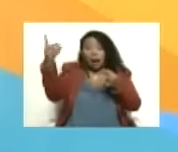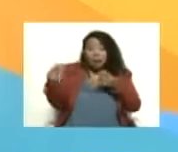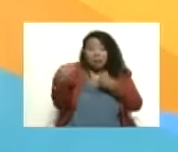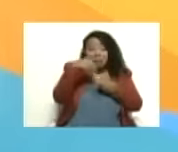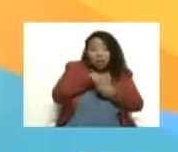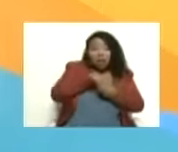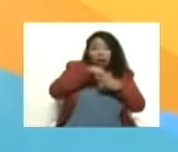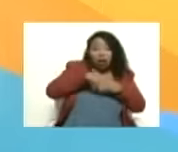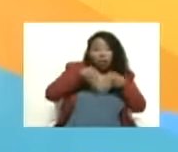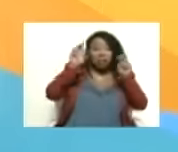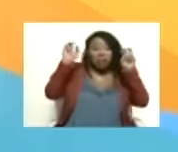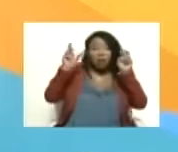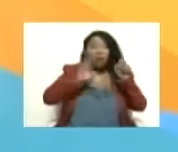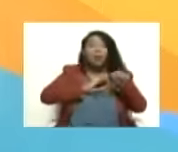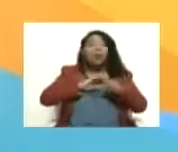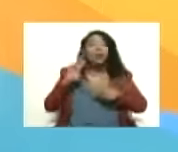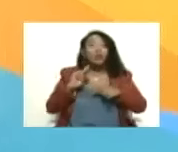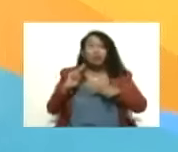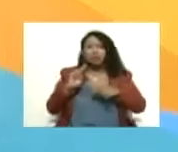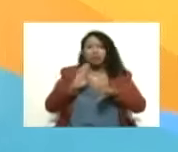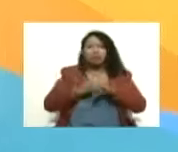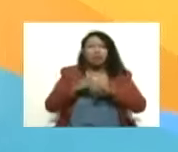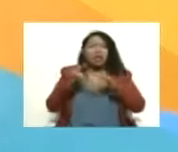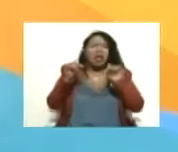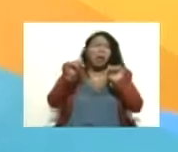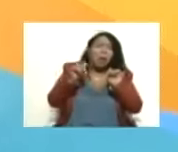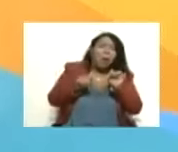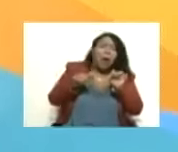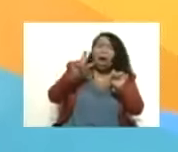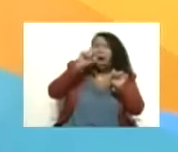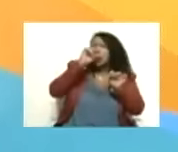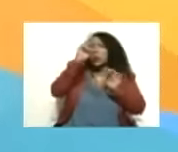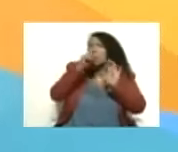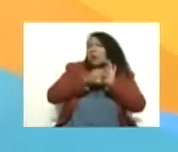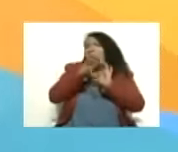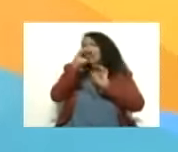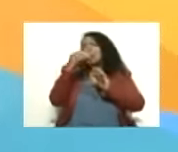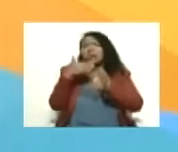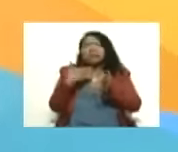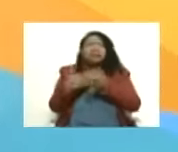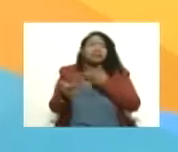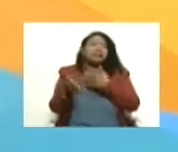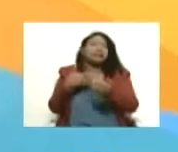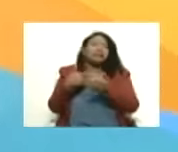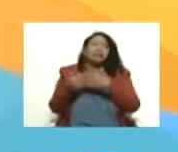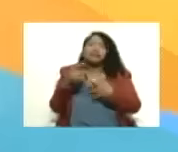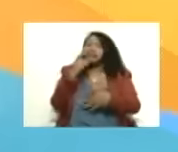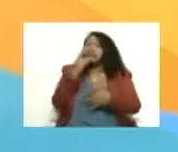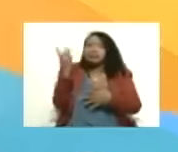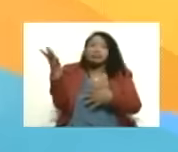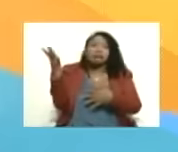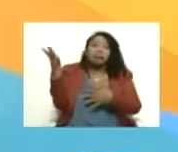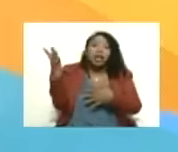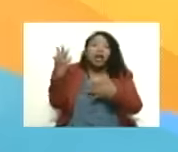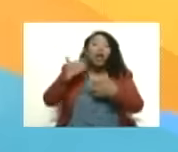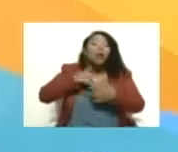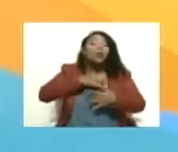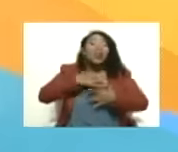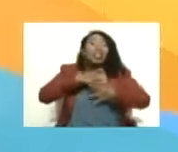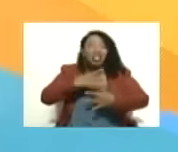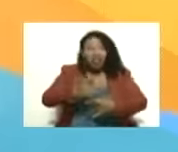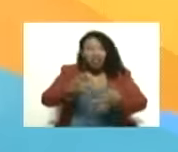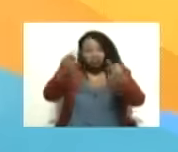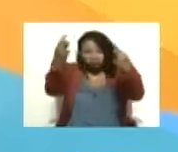a los venezolanos pueden salir hoy o pueden salir en el año 2400 no nos importa no nos interesa nuestro interés real